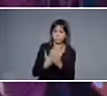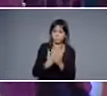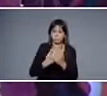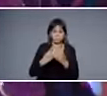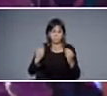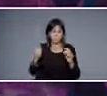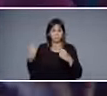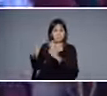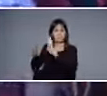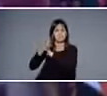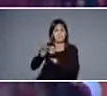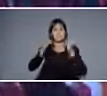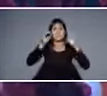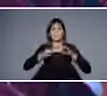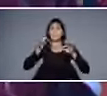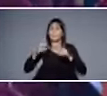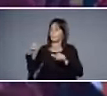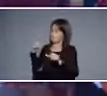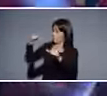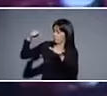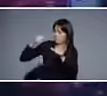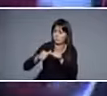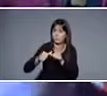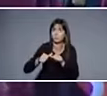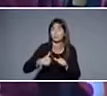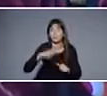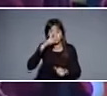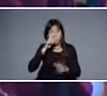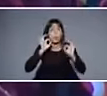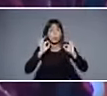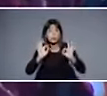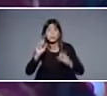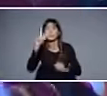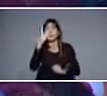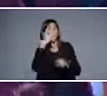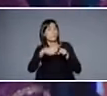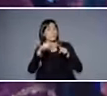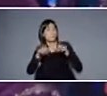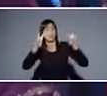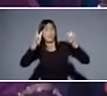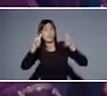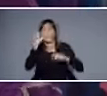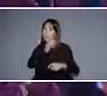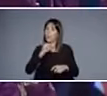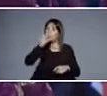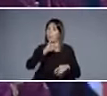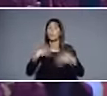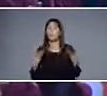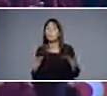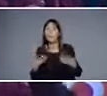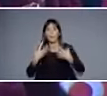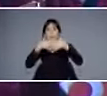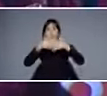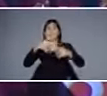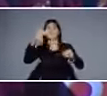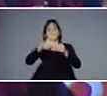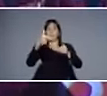vida, porque desde que empezaron me da a mí que estaba. Por lo menos lo recordamos así. Es un tema muy recurrente. A la